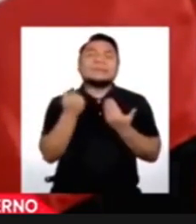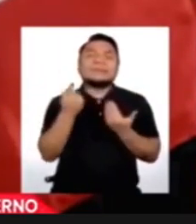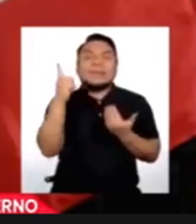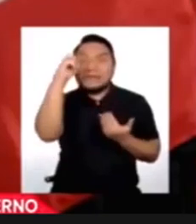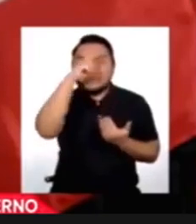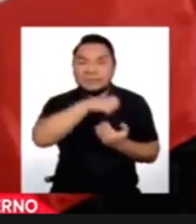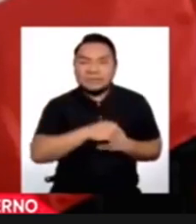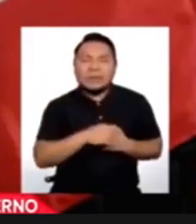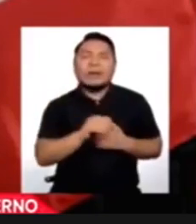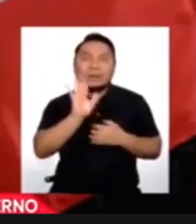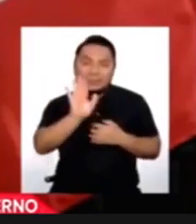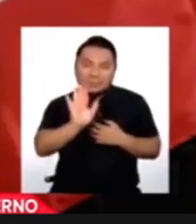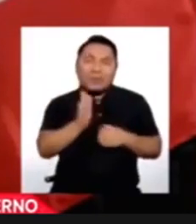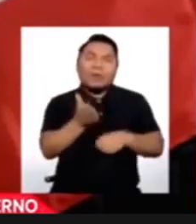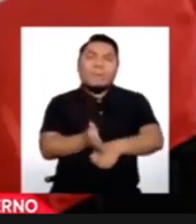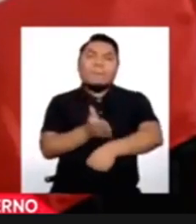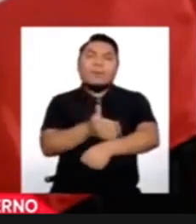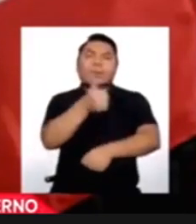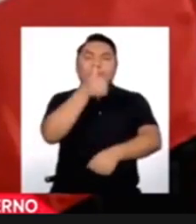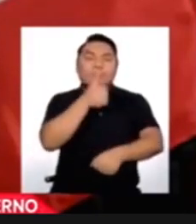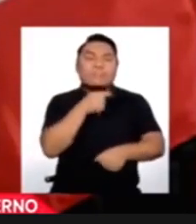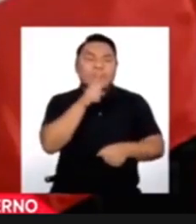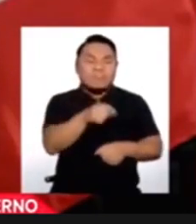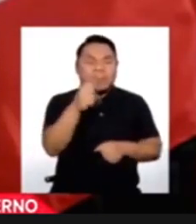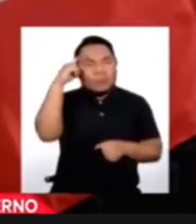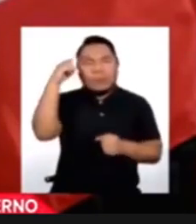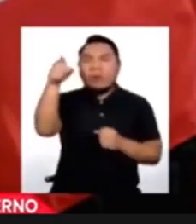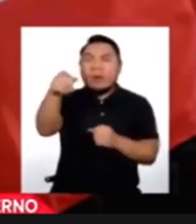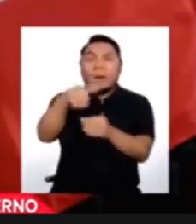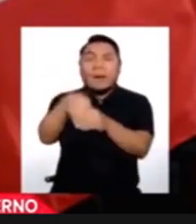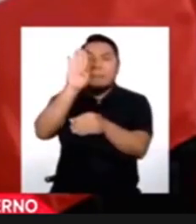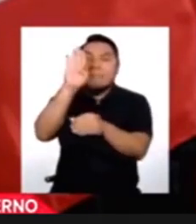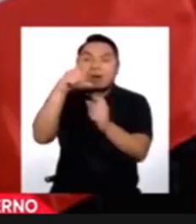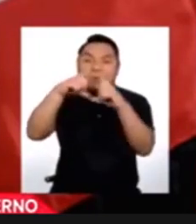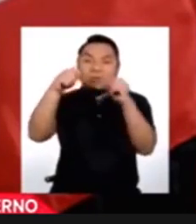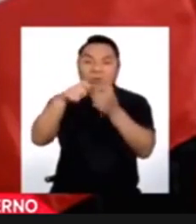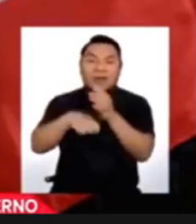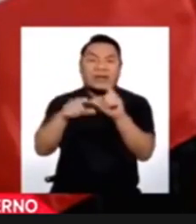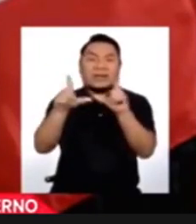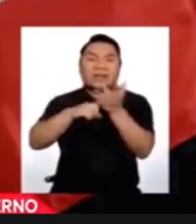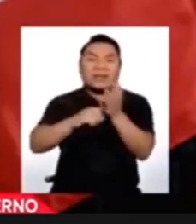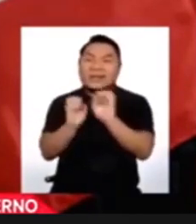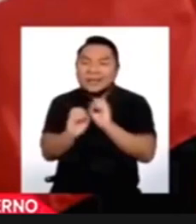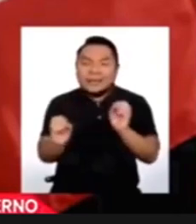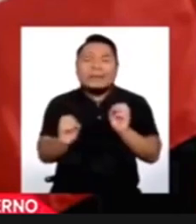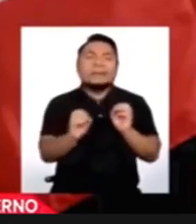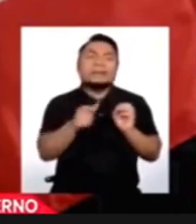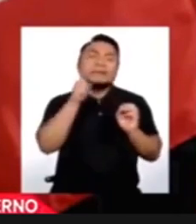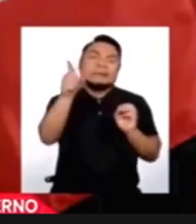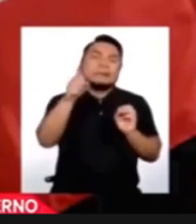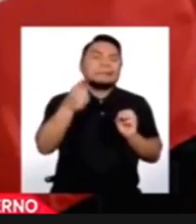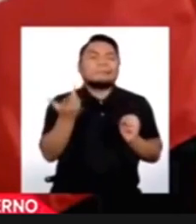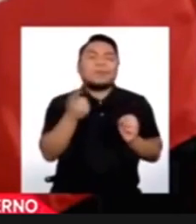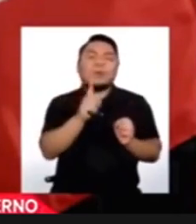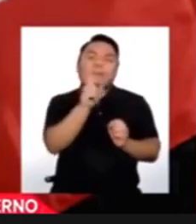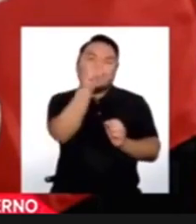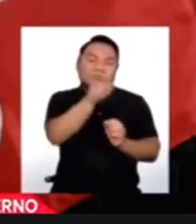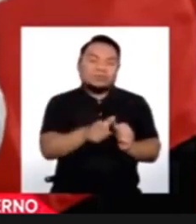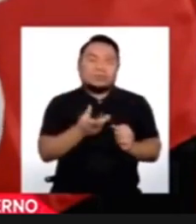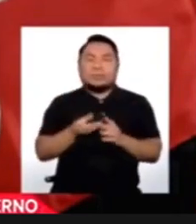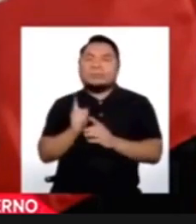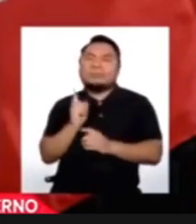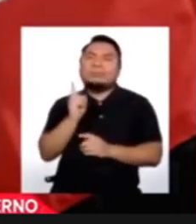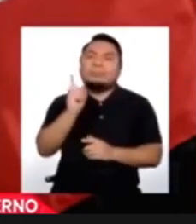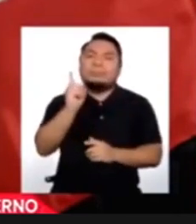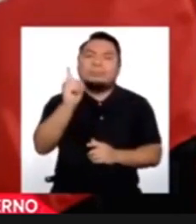sitio de residencia de estas familias, de estos hogares. O también, como hemos dicho, puede existir